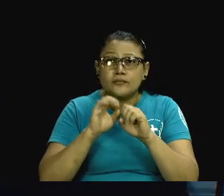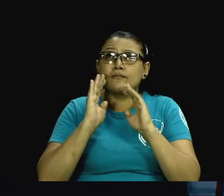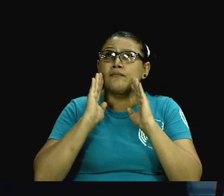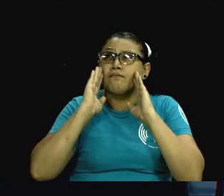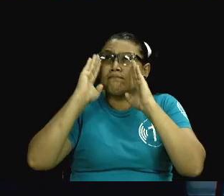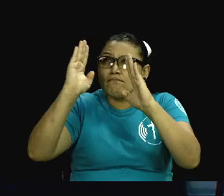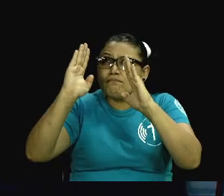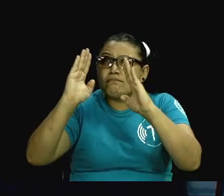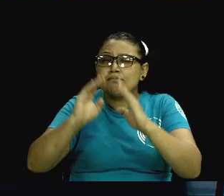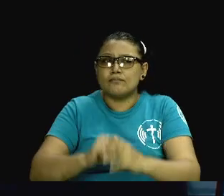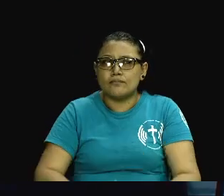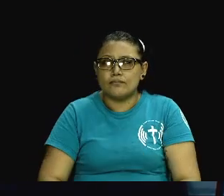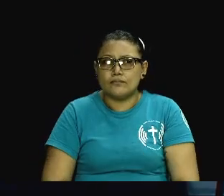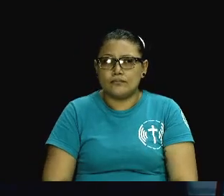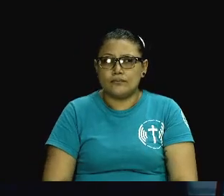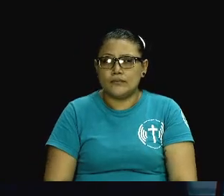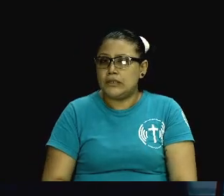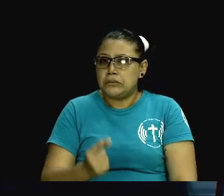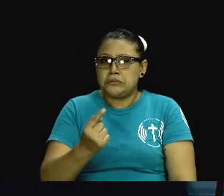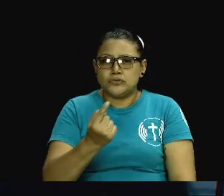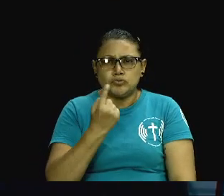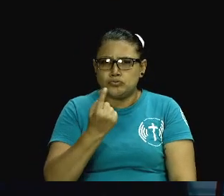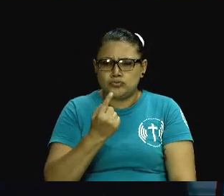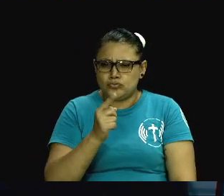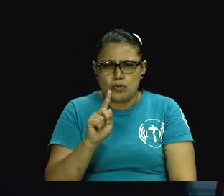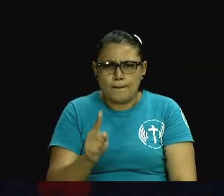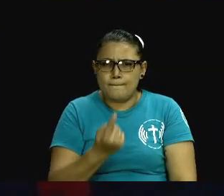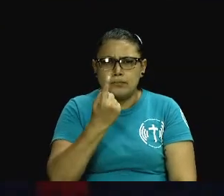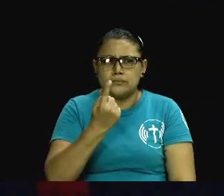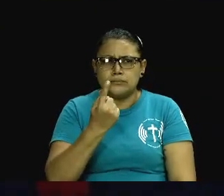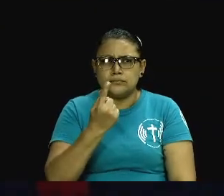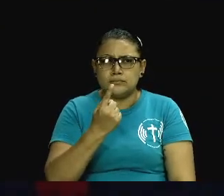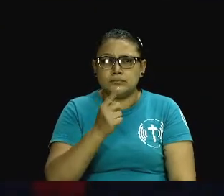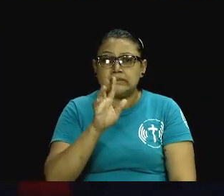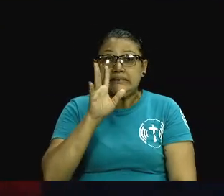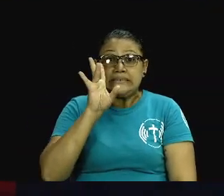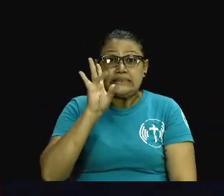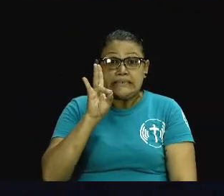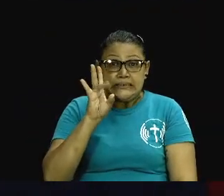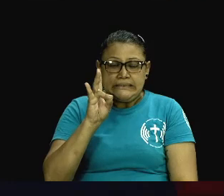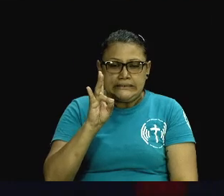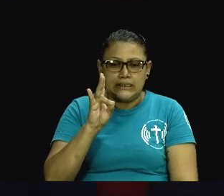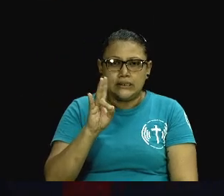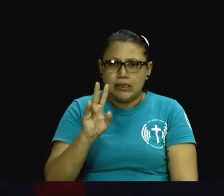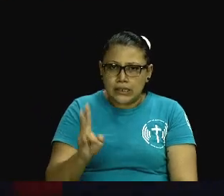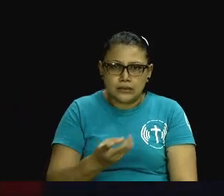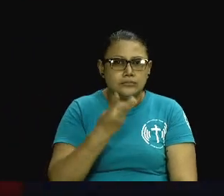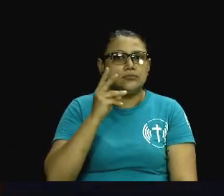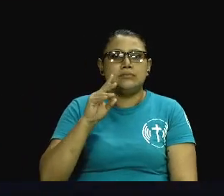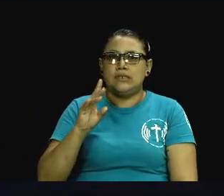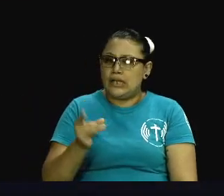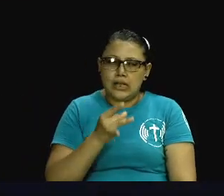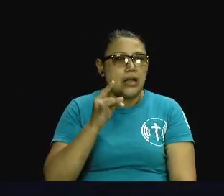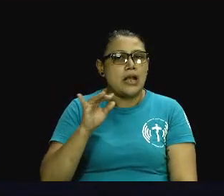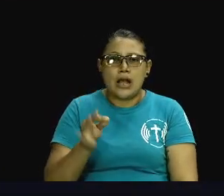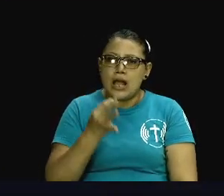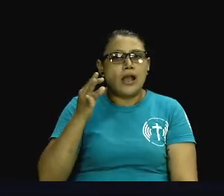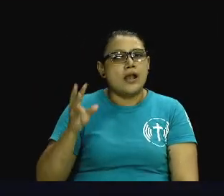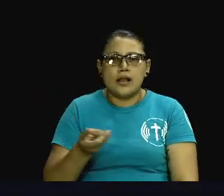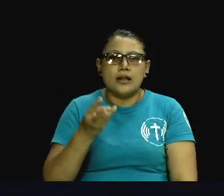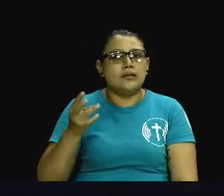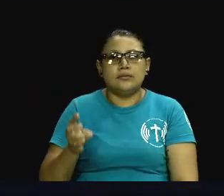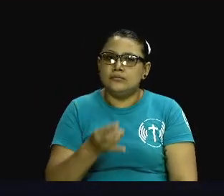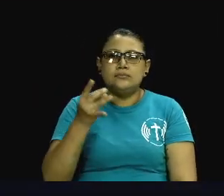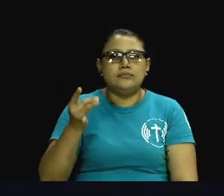y no sólo oro la primera vez que fue oro las siete siguientes las siete